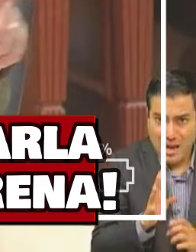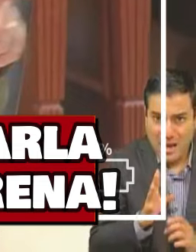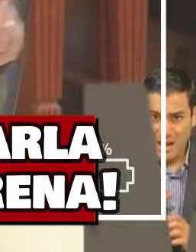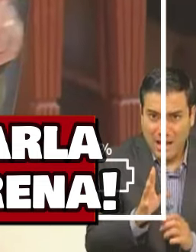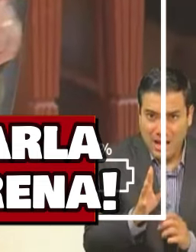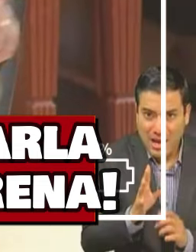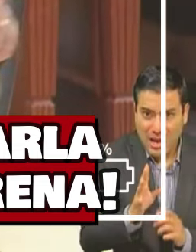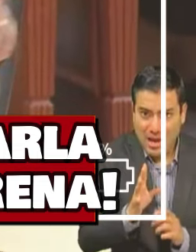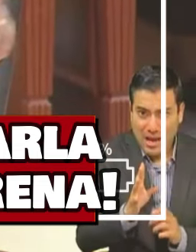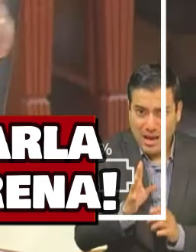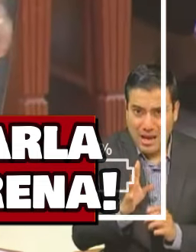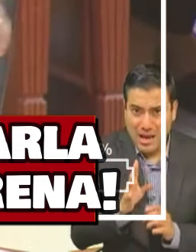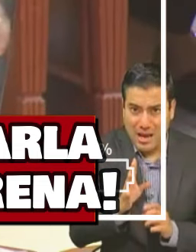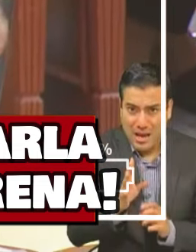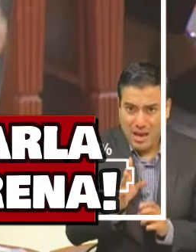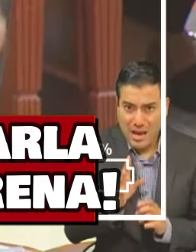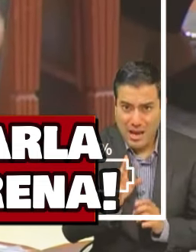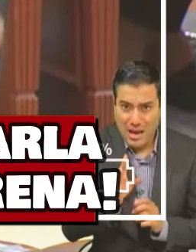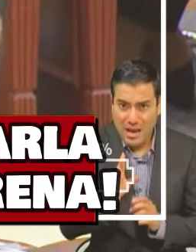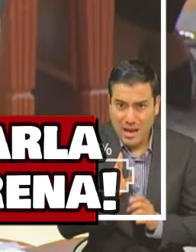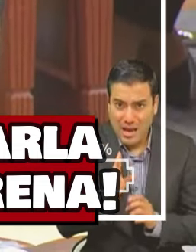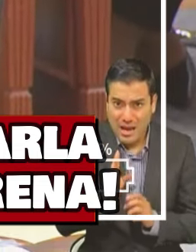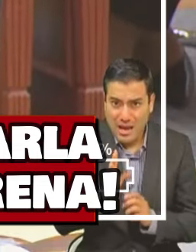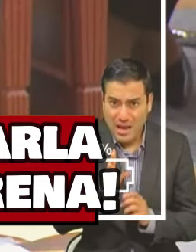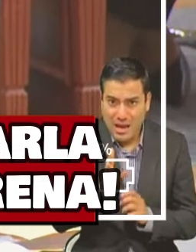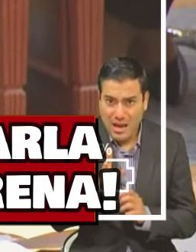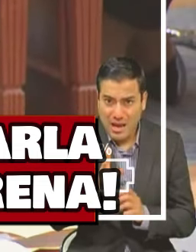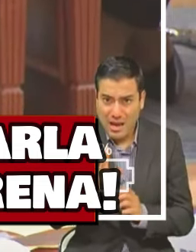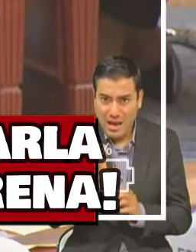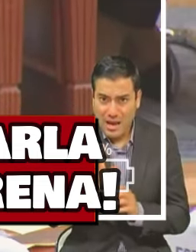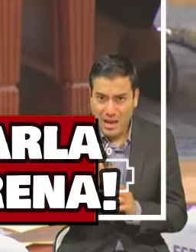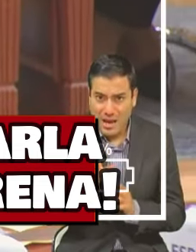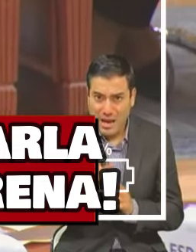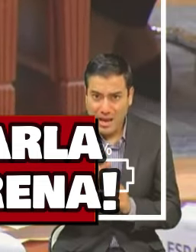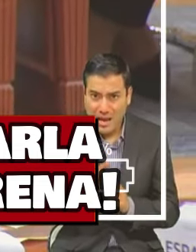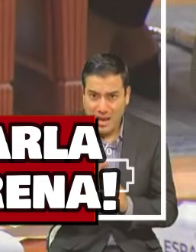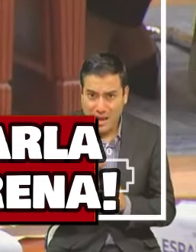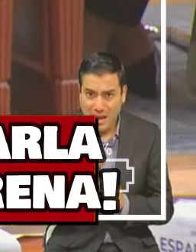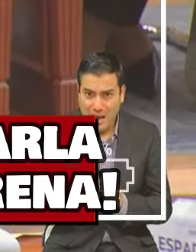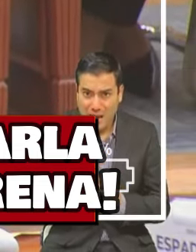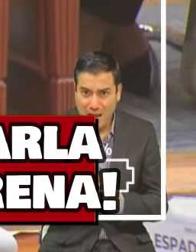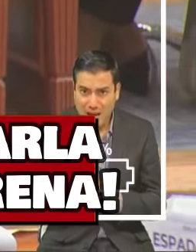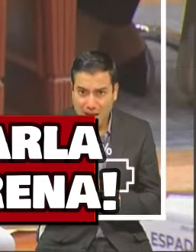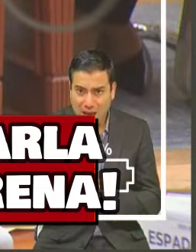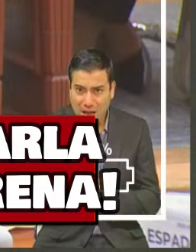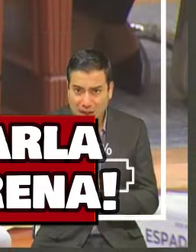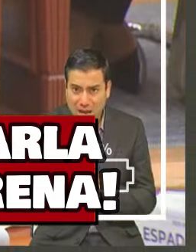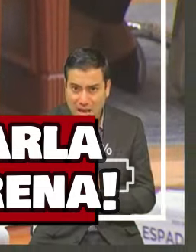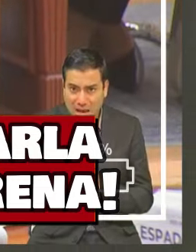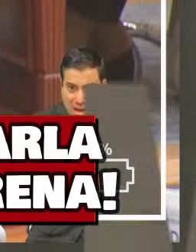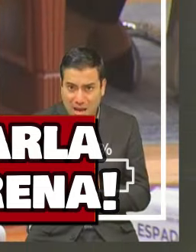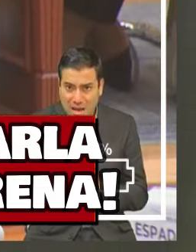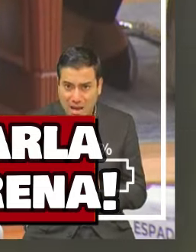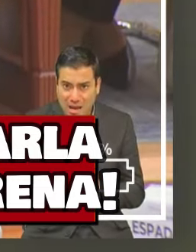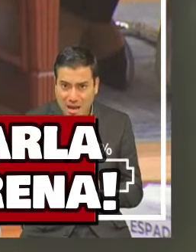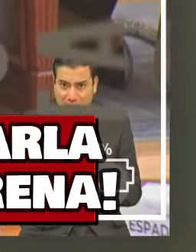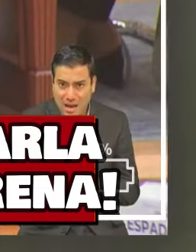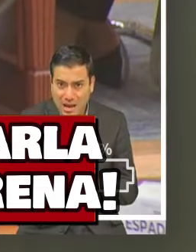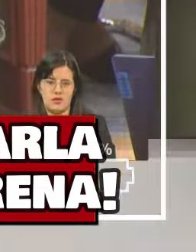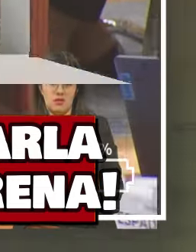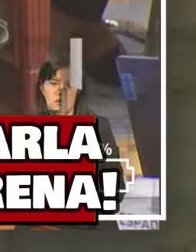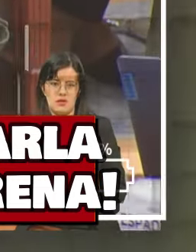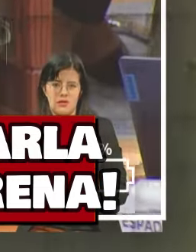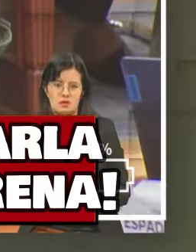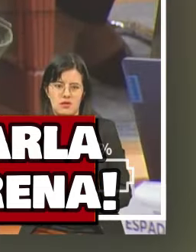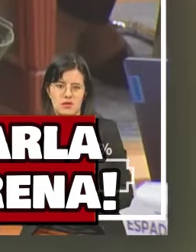los involucrados directamente. 2. Hubo una negativa constante por parte de los implicados en autoadscribirse como precandidatos en esta